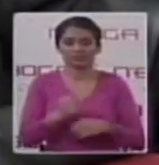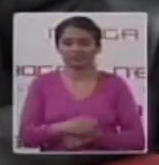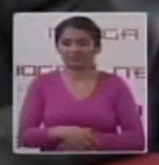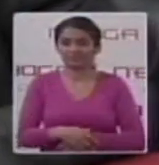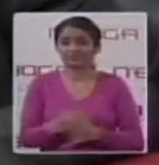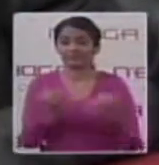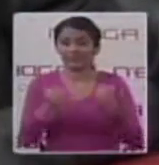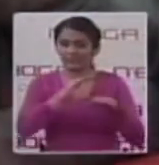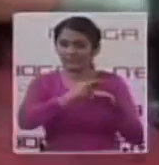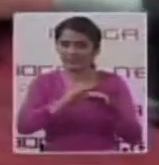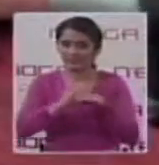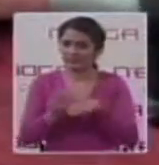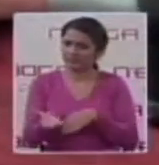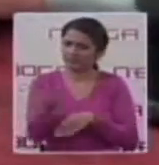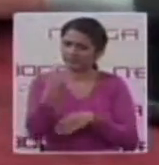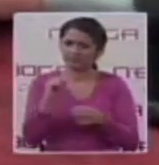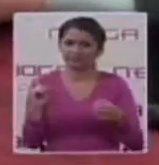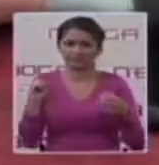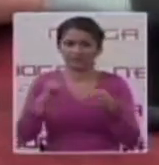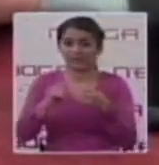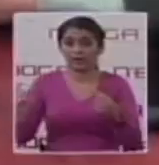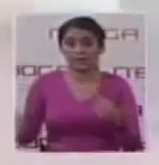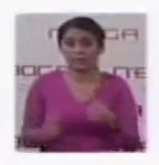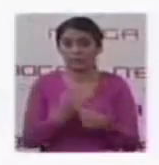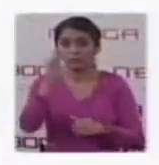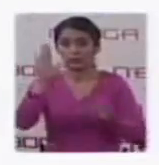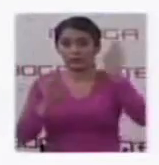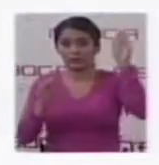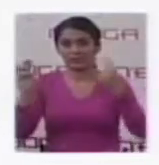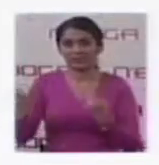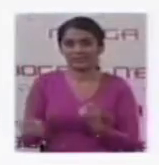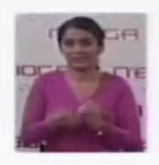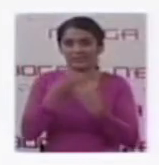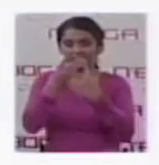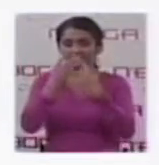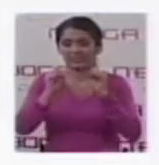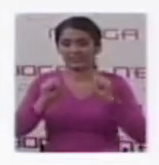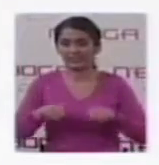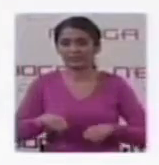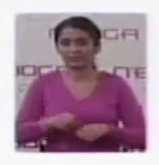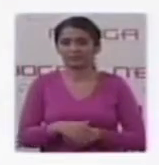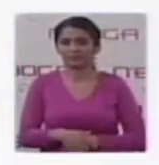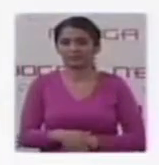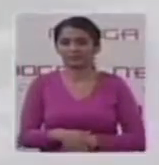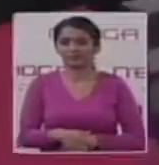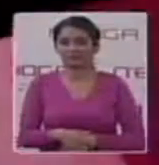invita a la ciudadanía a que se unan a la primera subasta en línea, que desde ya está habilitada.